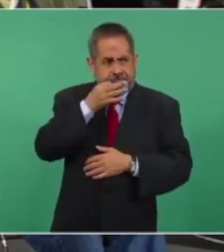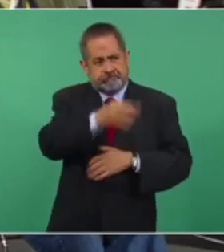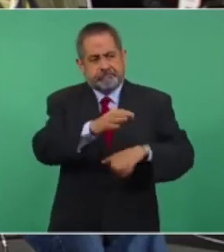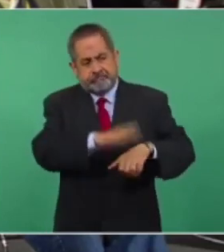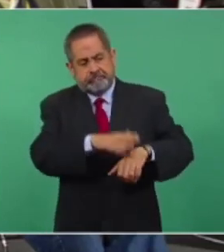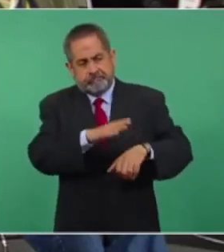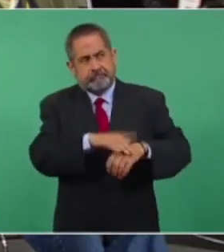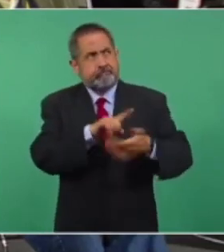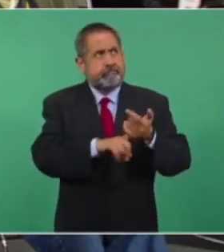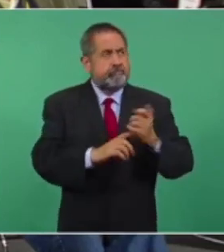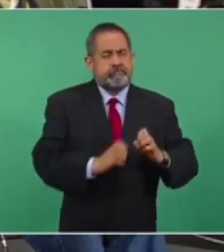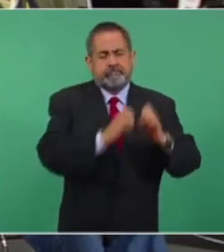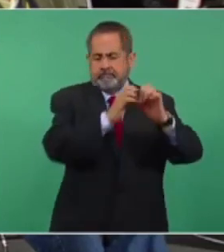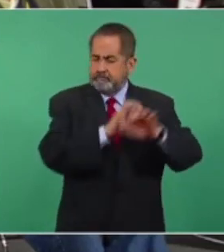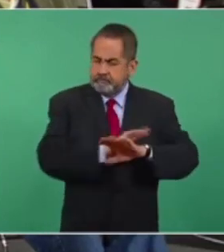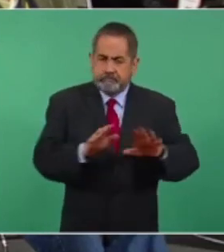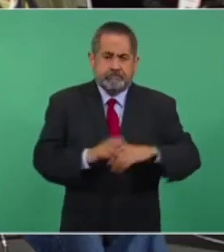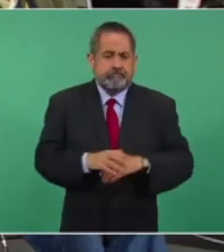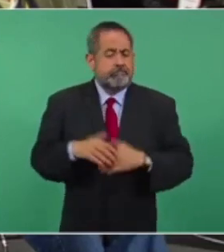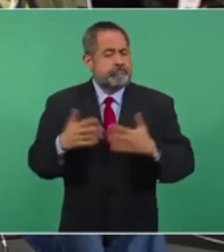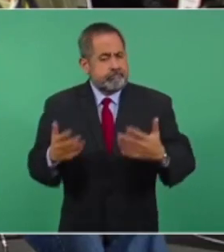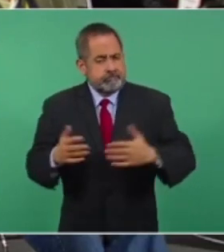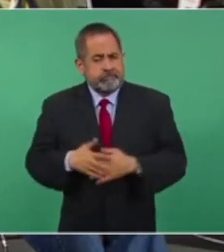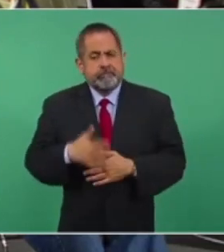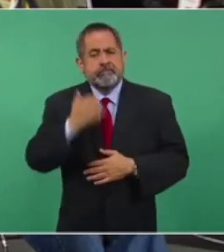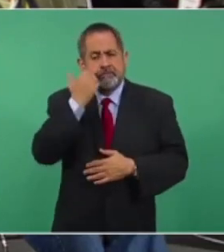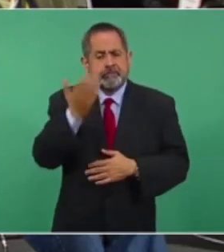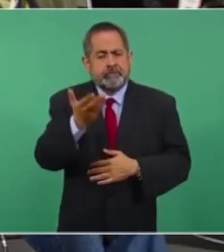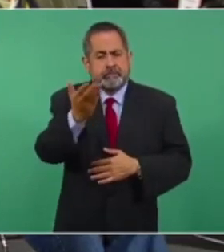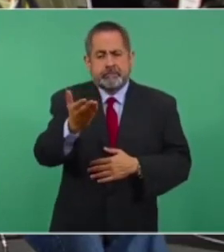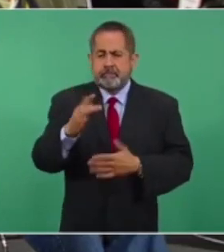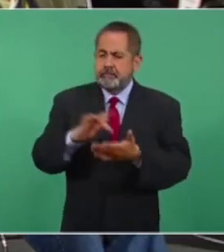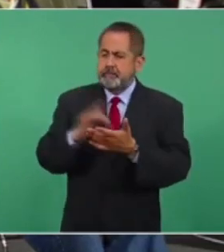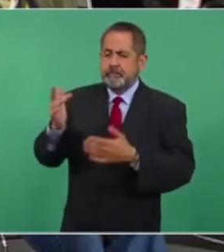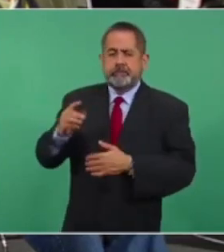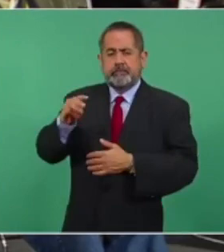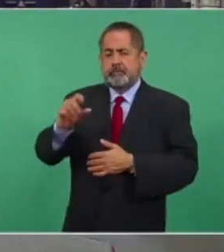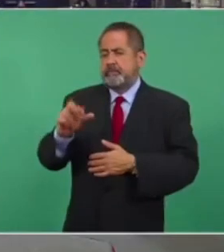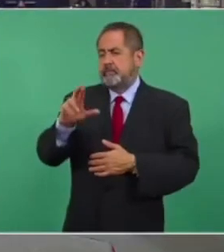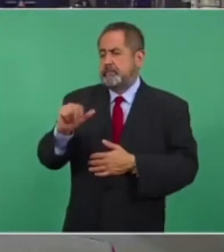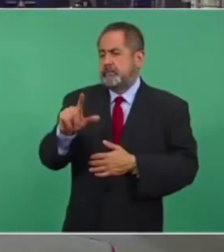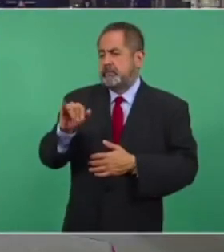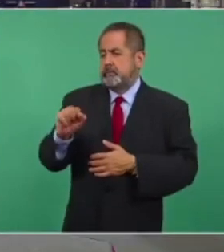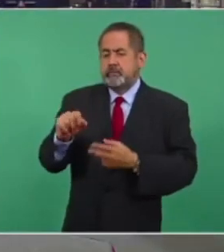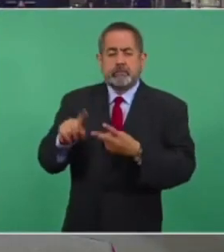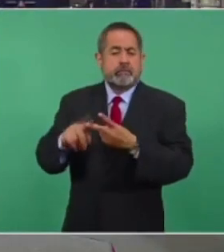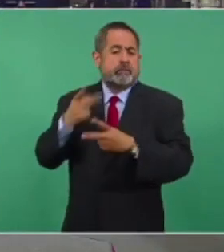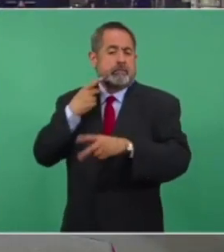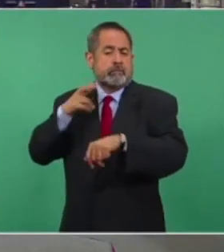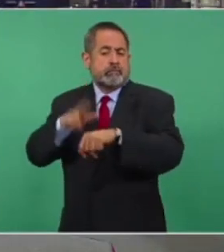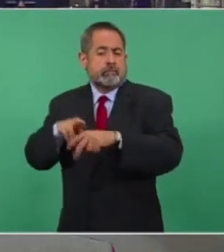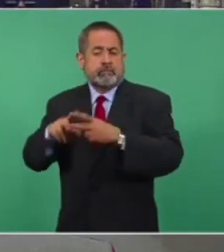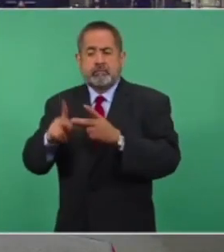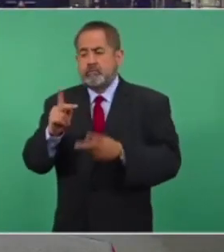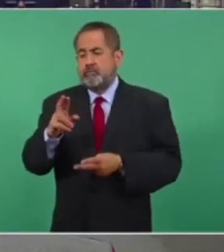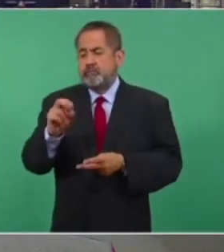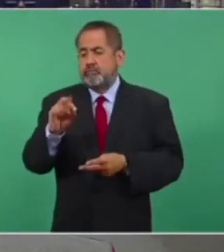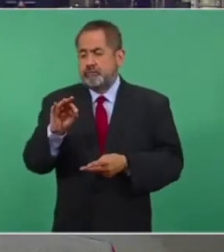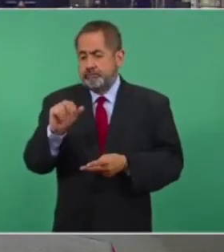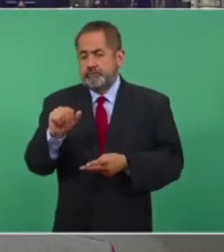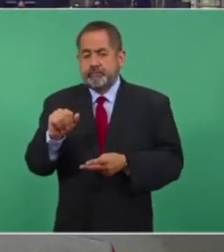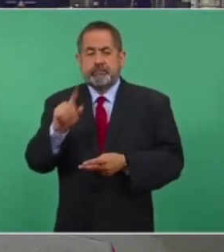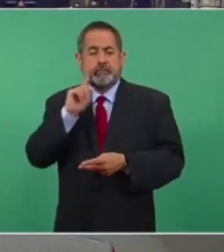aquellas edificaciones. Así de que queremos agradecer a María Luisa Albores, a la procuradora de Profepa Blanca